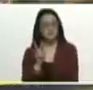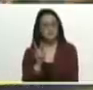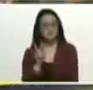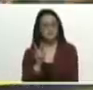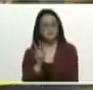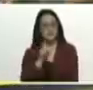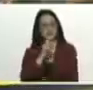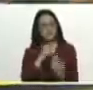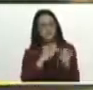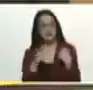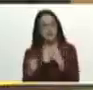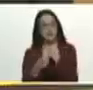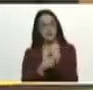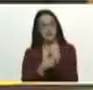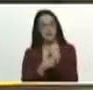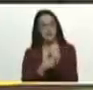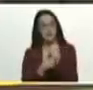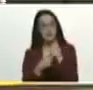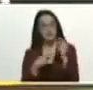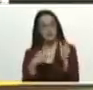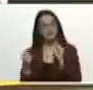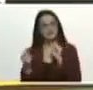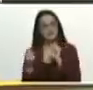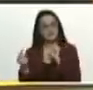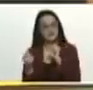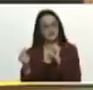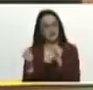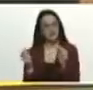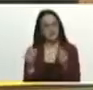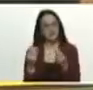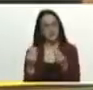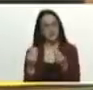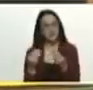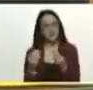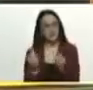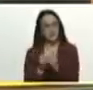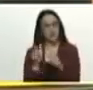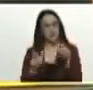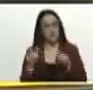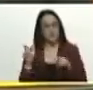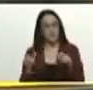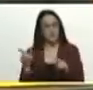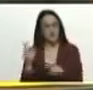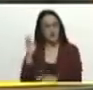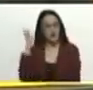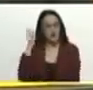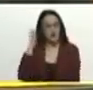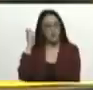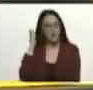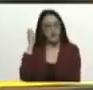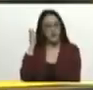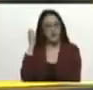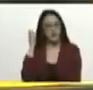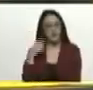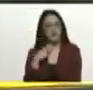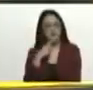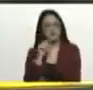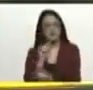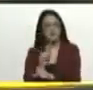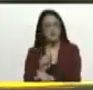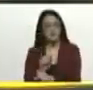Guaidó. Discutí muchísimo con los compañeros europeos y les decía